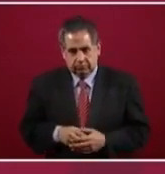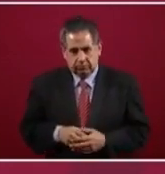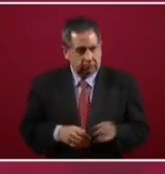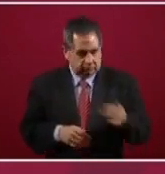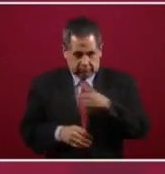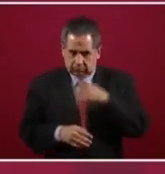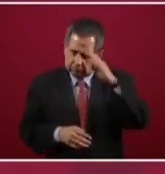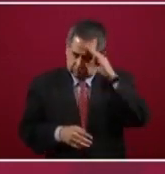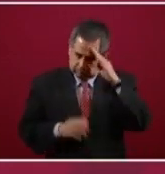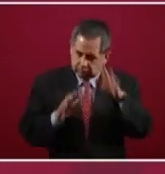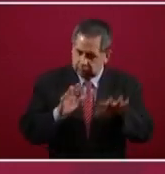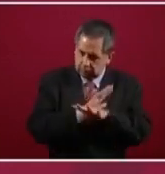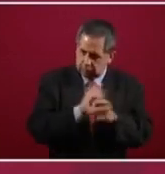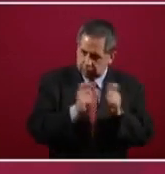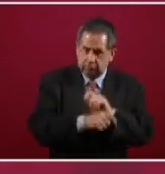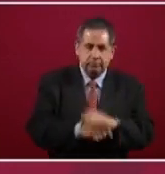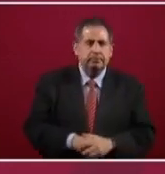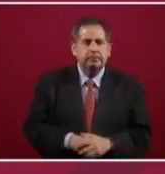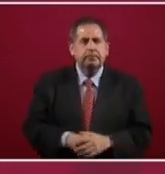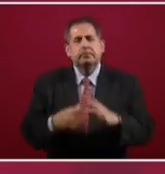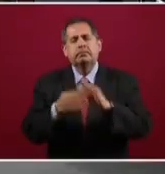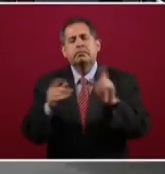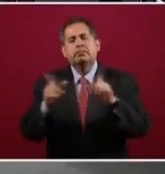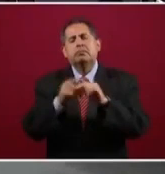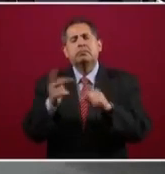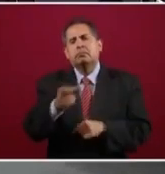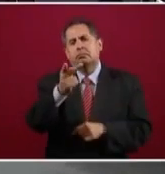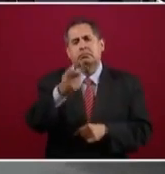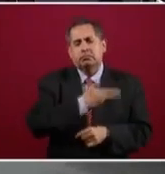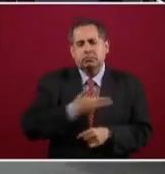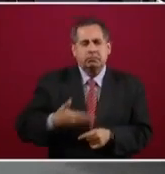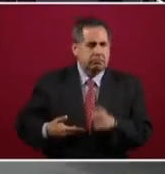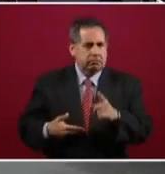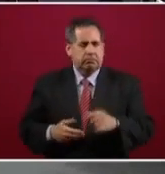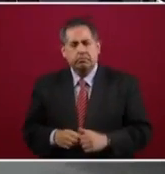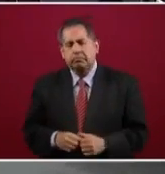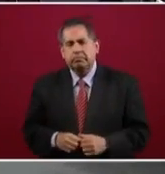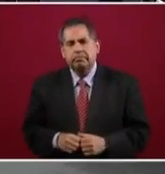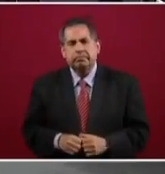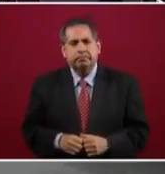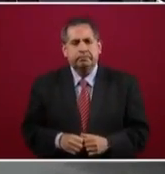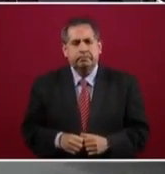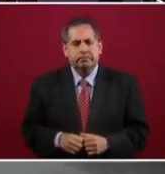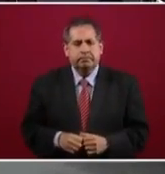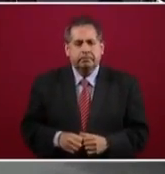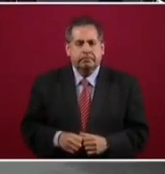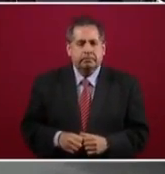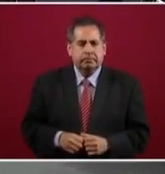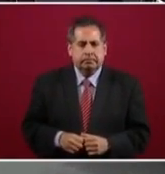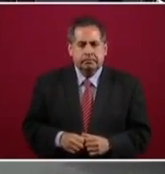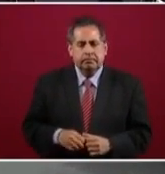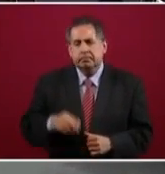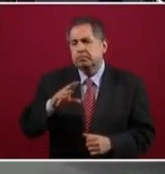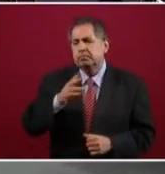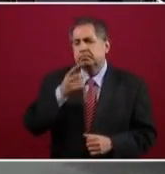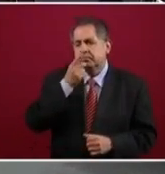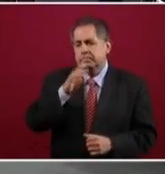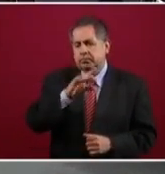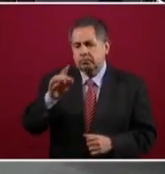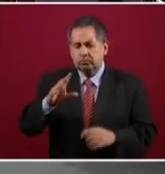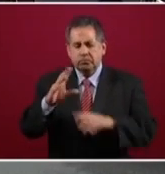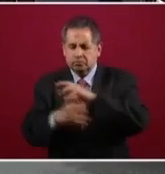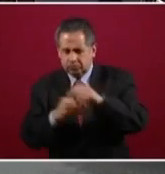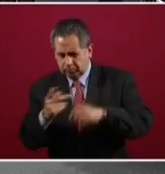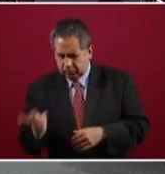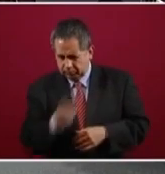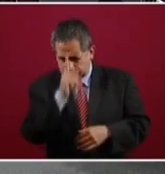vaya pensando. Brevemente le quiero preguntar, presidente, se menciona que… Te pregunto nada